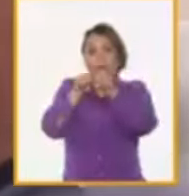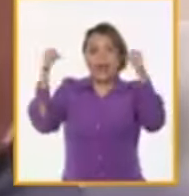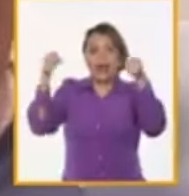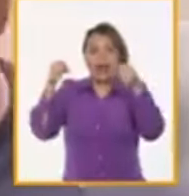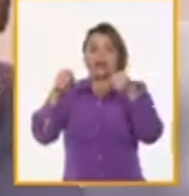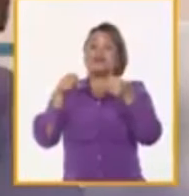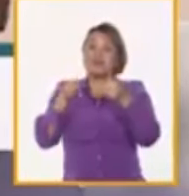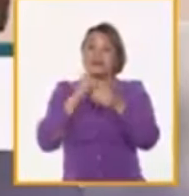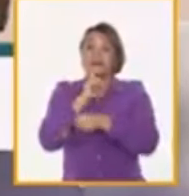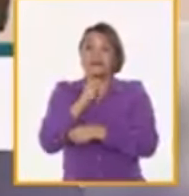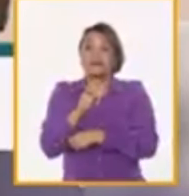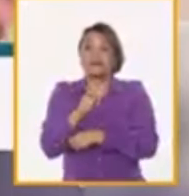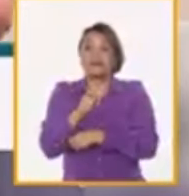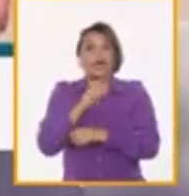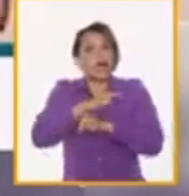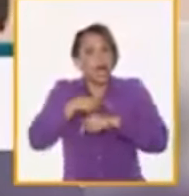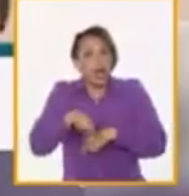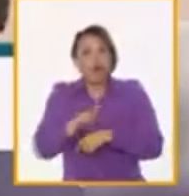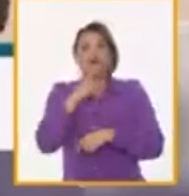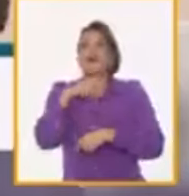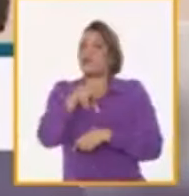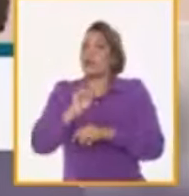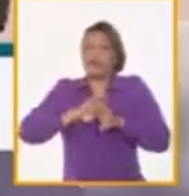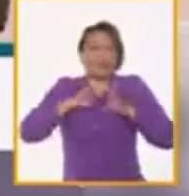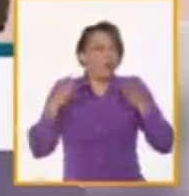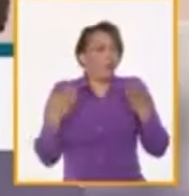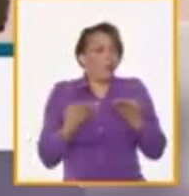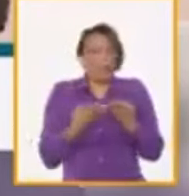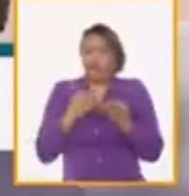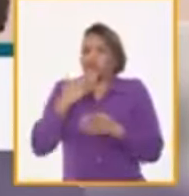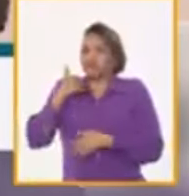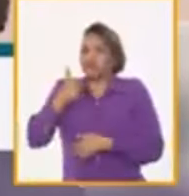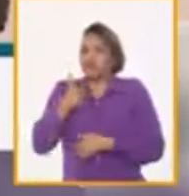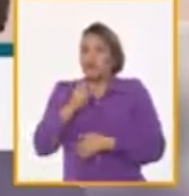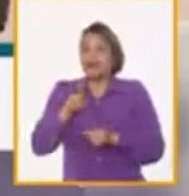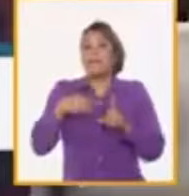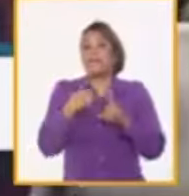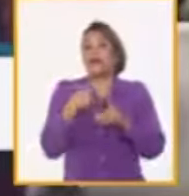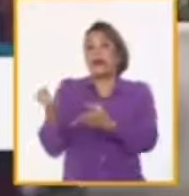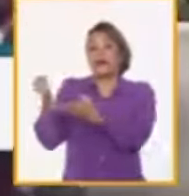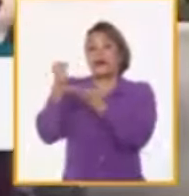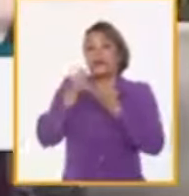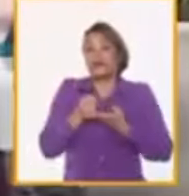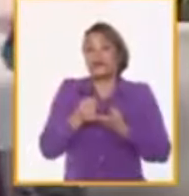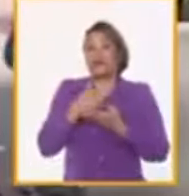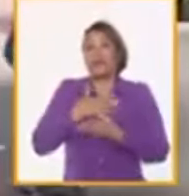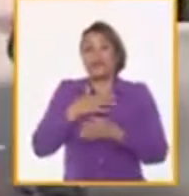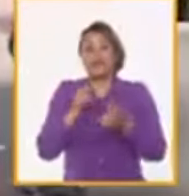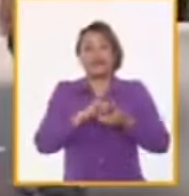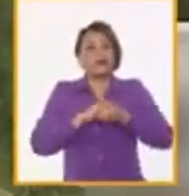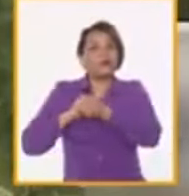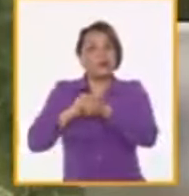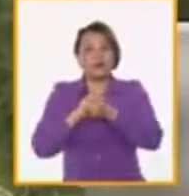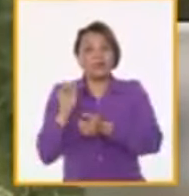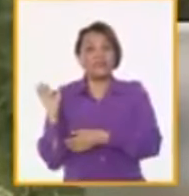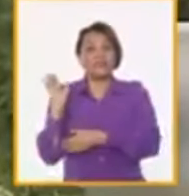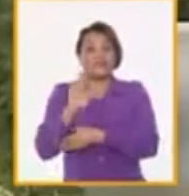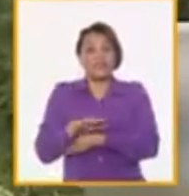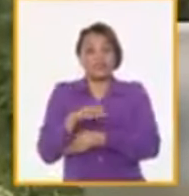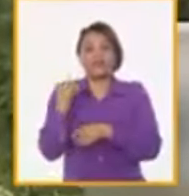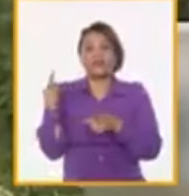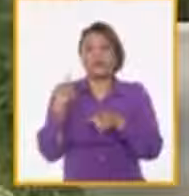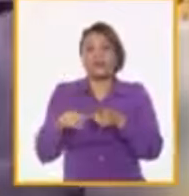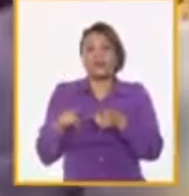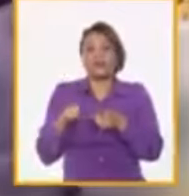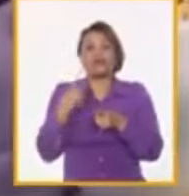es todo, la salida va a quedar nueva completamente, ¿entiendes? Y ya, y más la ayuda de POA que nos están dando los compañeros que vinieron del